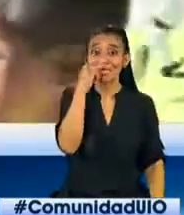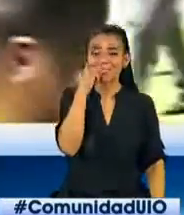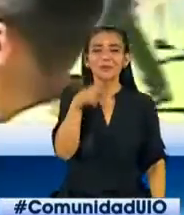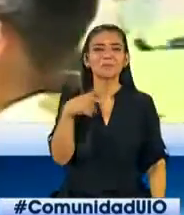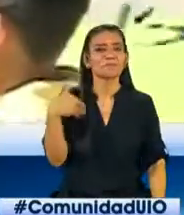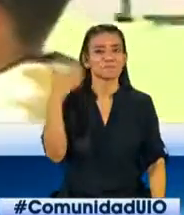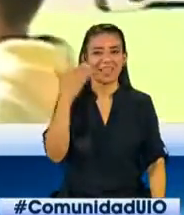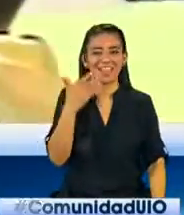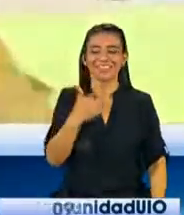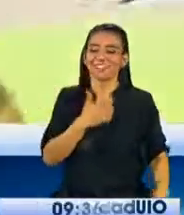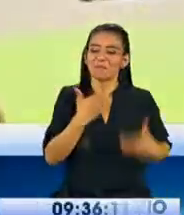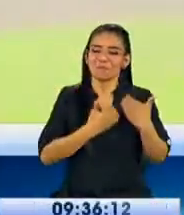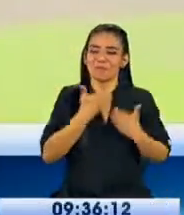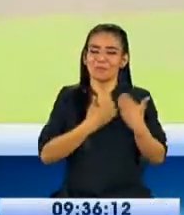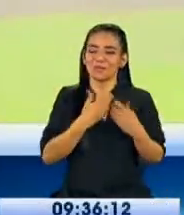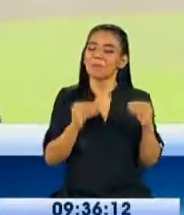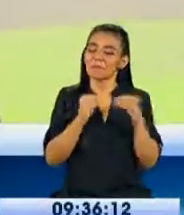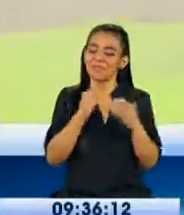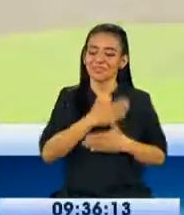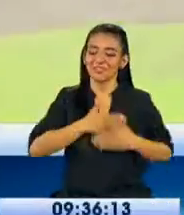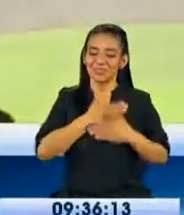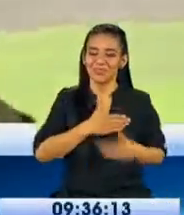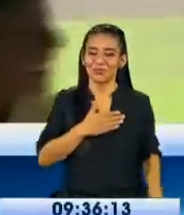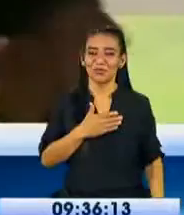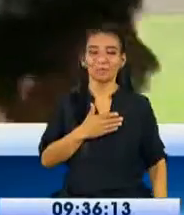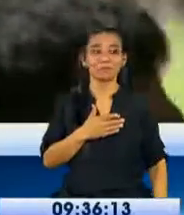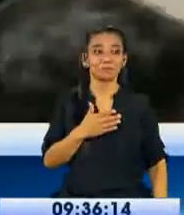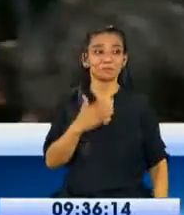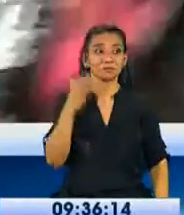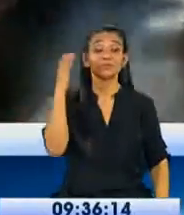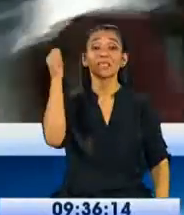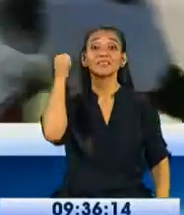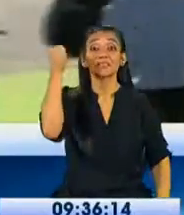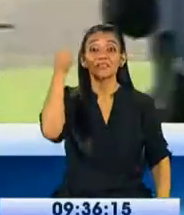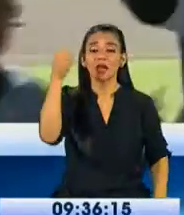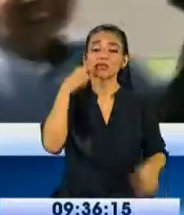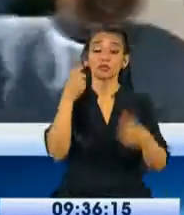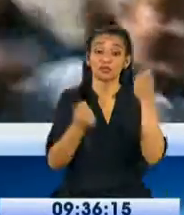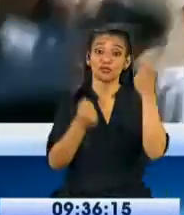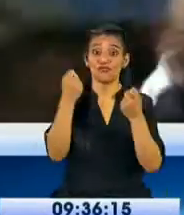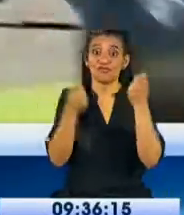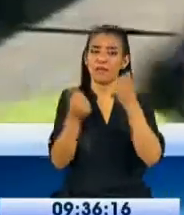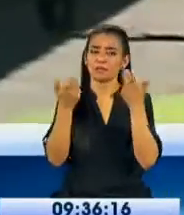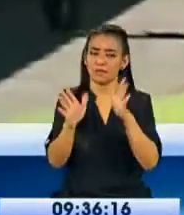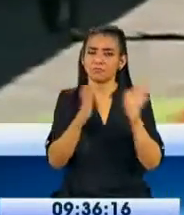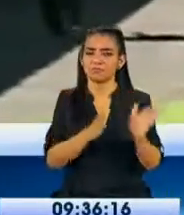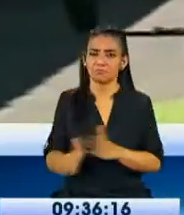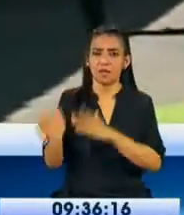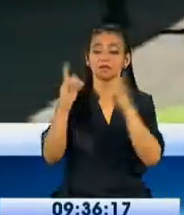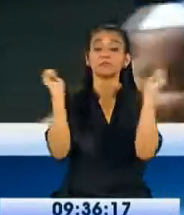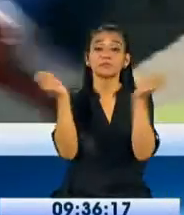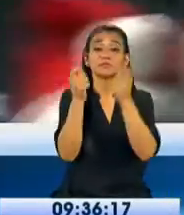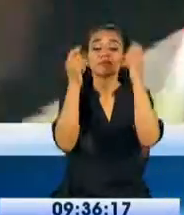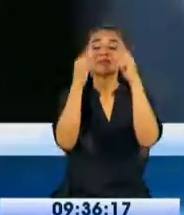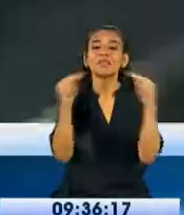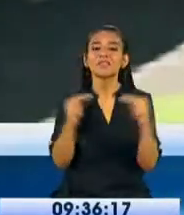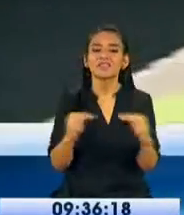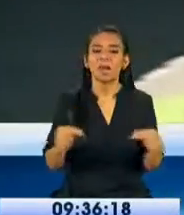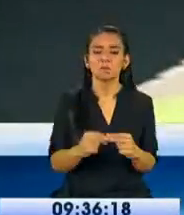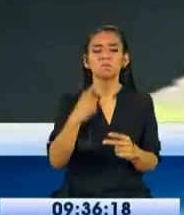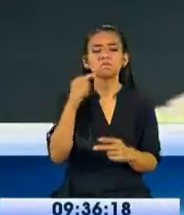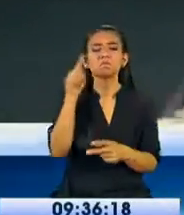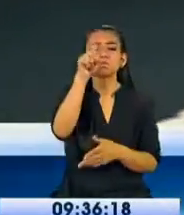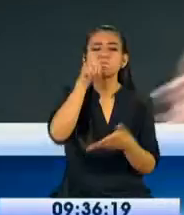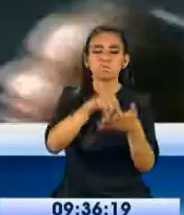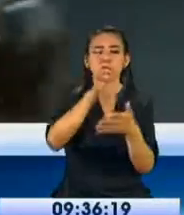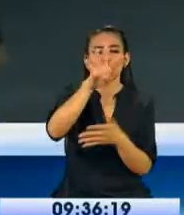más emoción y más disfrutan de la Navidad. El sindicato de choferes, como tú bien lo dijiste, ha organizado un agasajo navideño para alrededor de